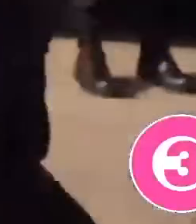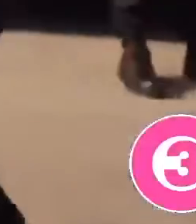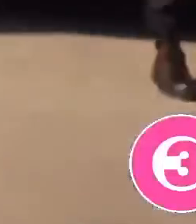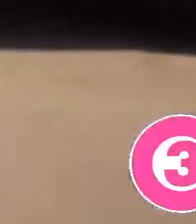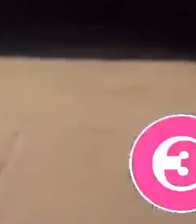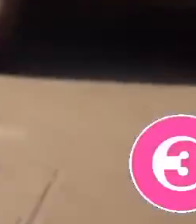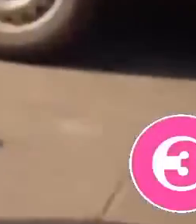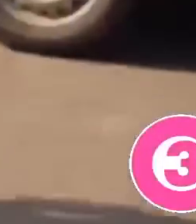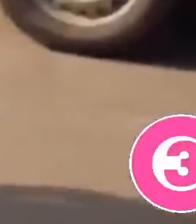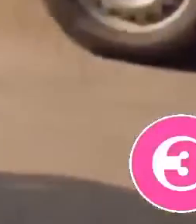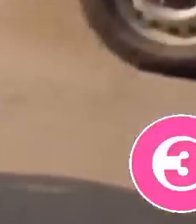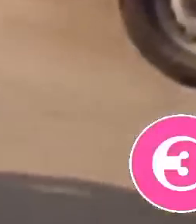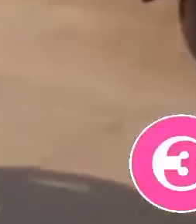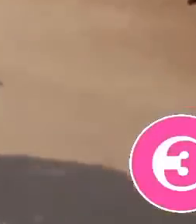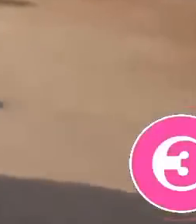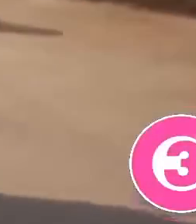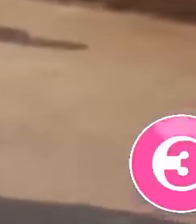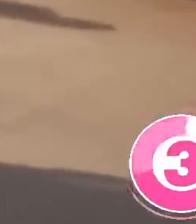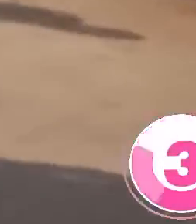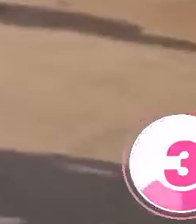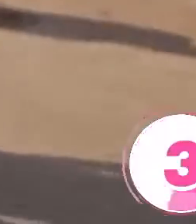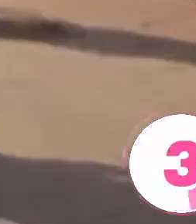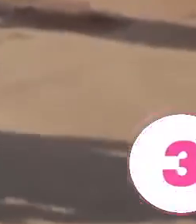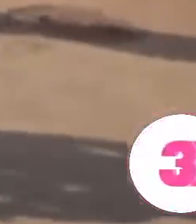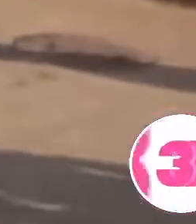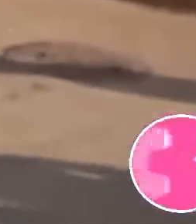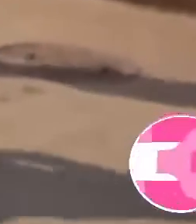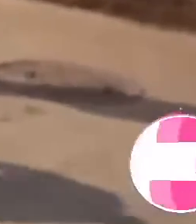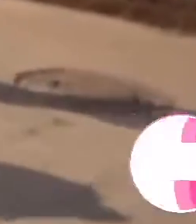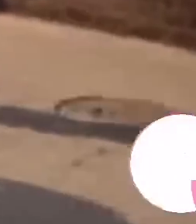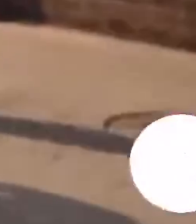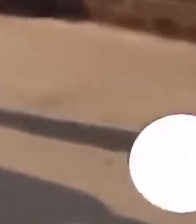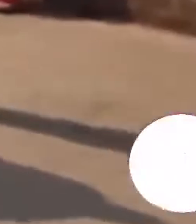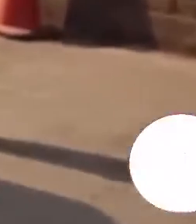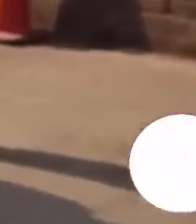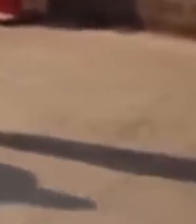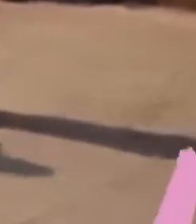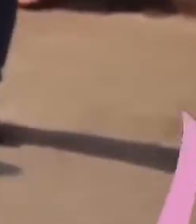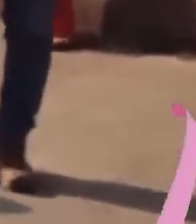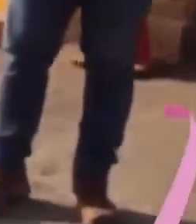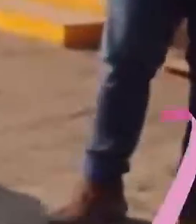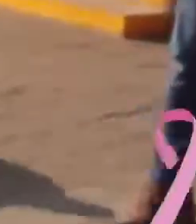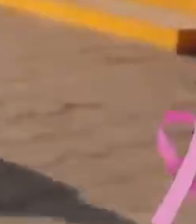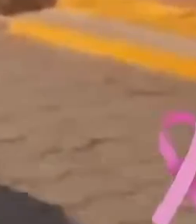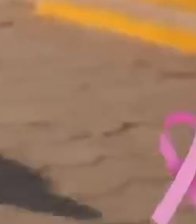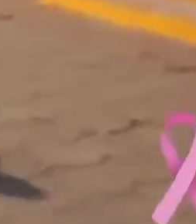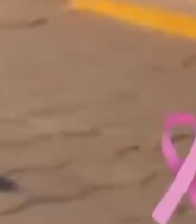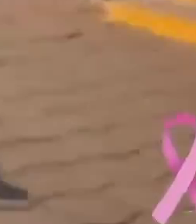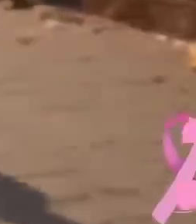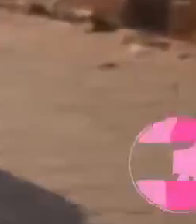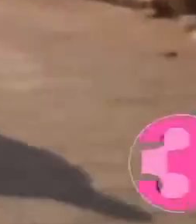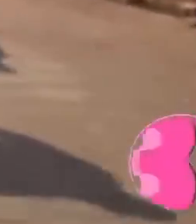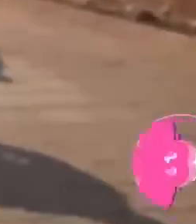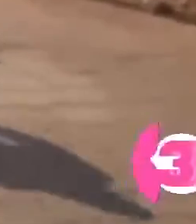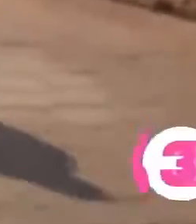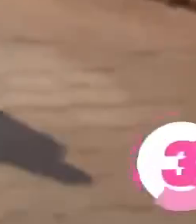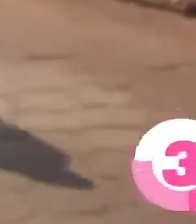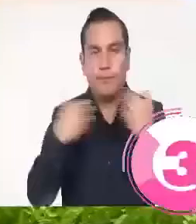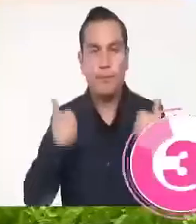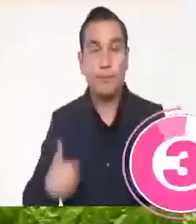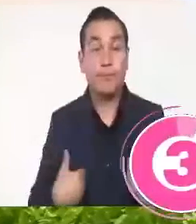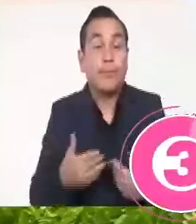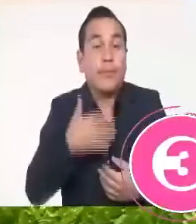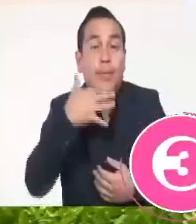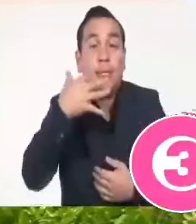lo que dijo que la procuradora podrá tener acceso a los expedientes del sistema de seguridad para que evalúe y presente un informe